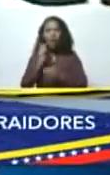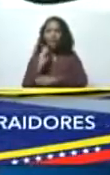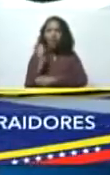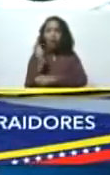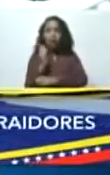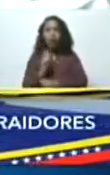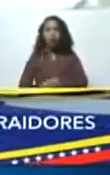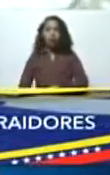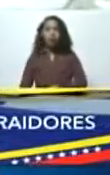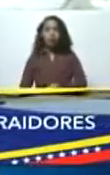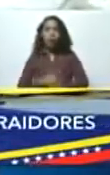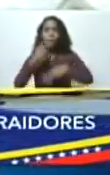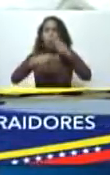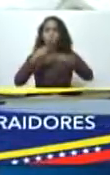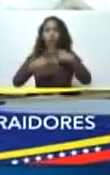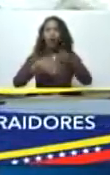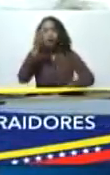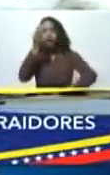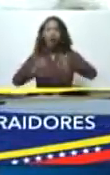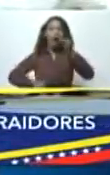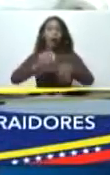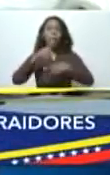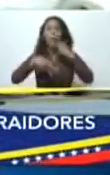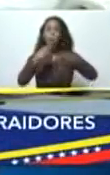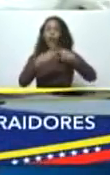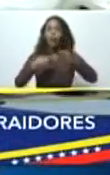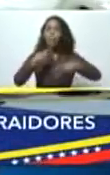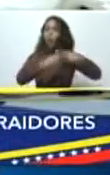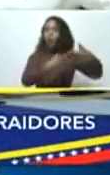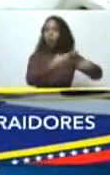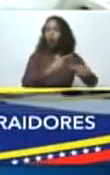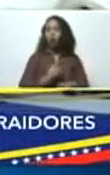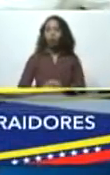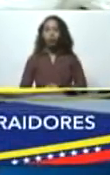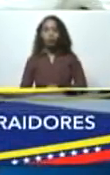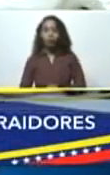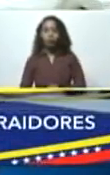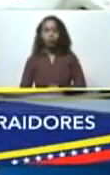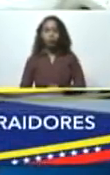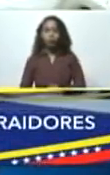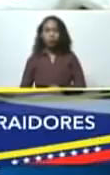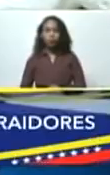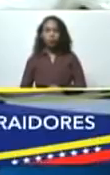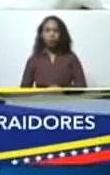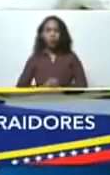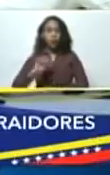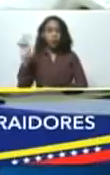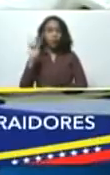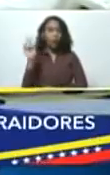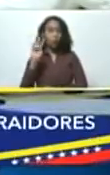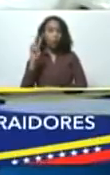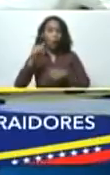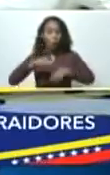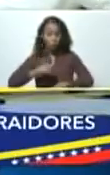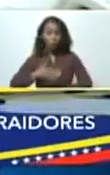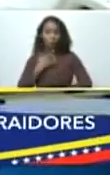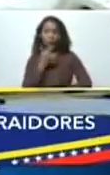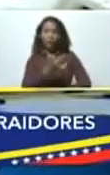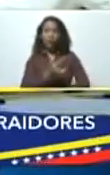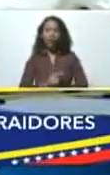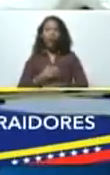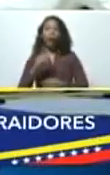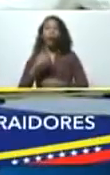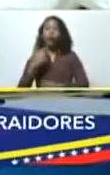finanzas, en políticas fiscales, en políticas productivas. Y Venezuela hoy puede decir que